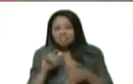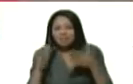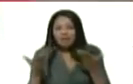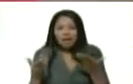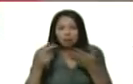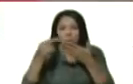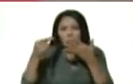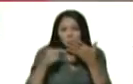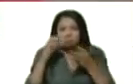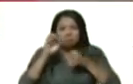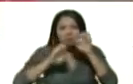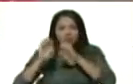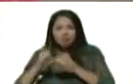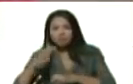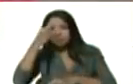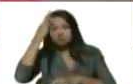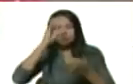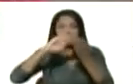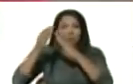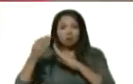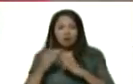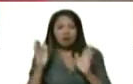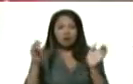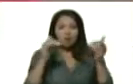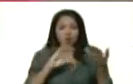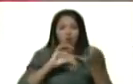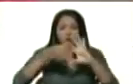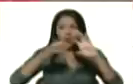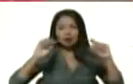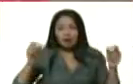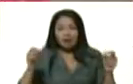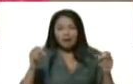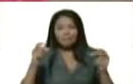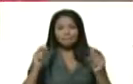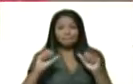Desde los consejos comunales, los CLAP, priorizar la acción.